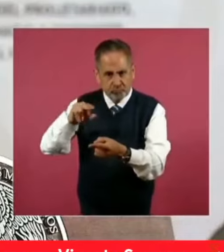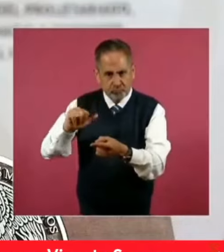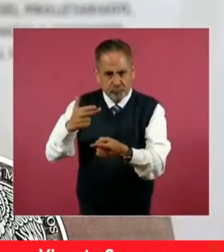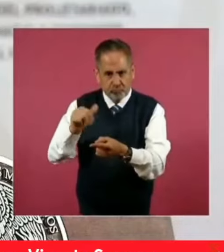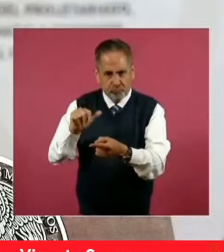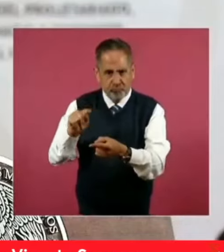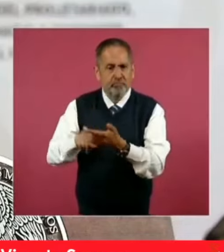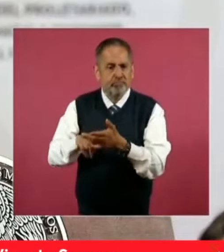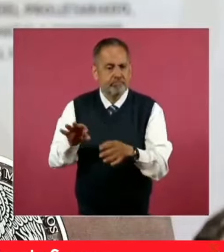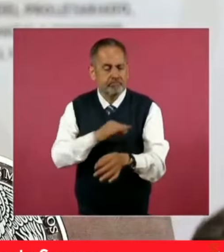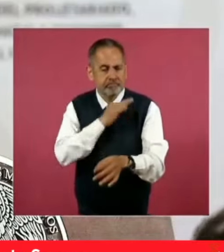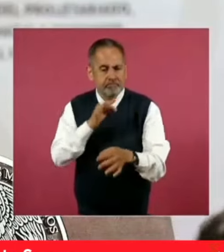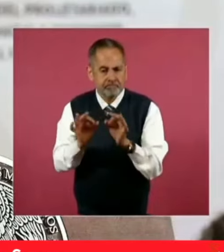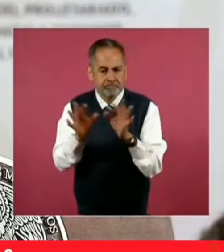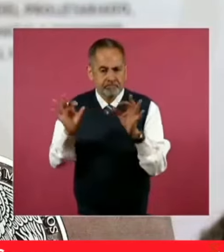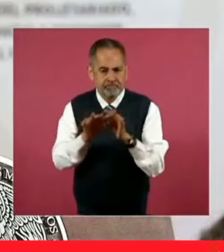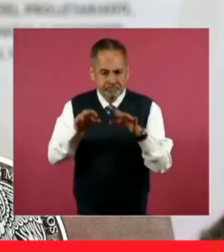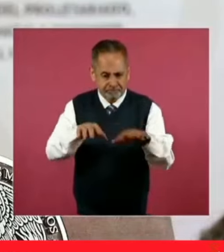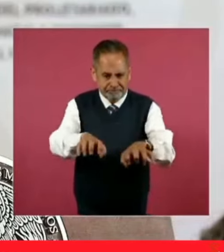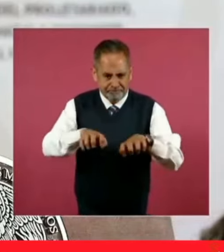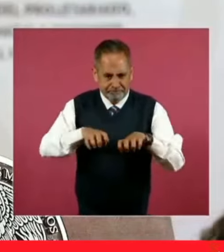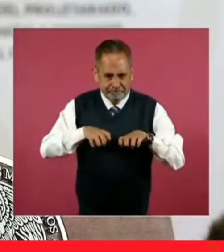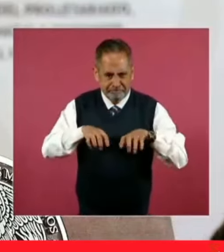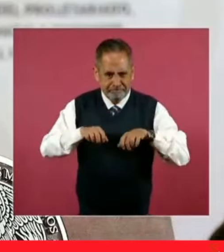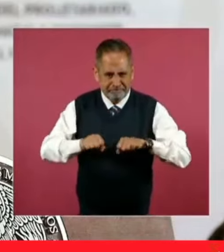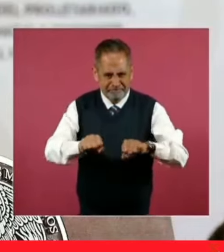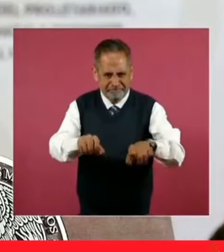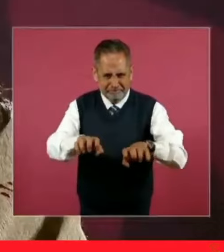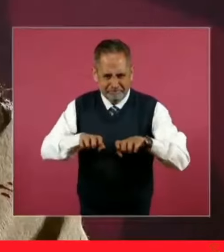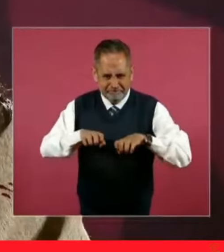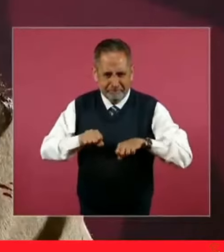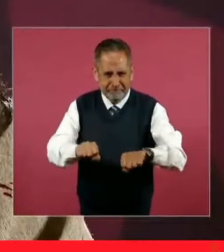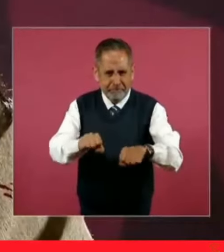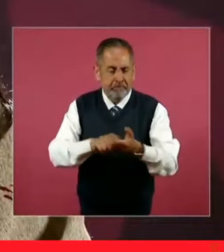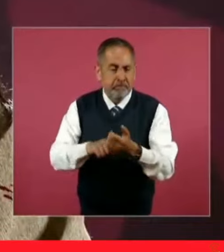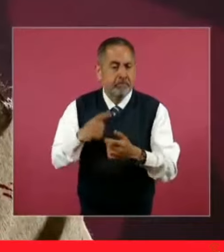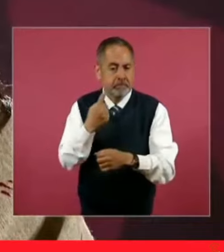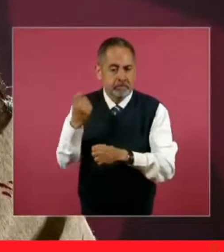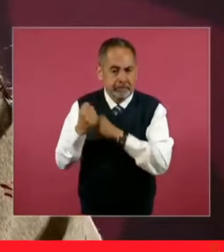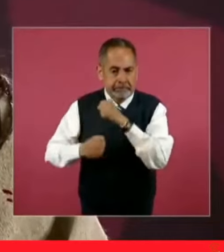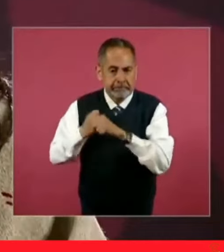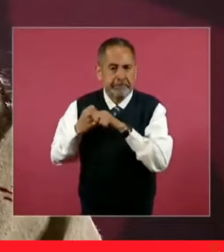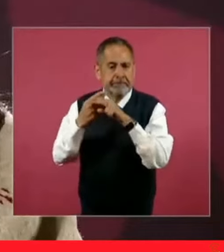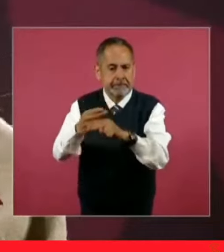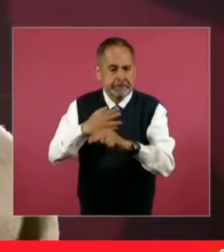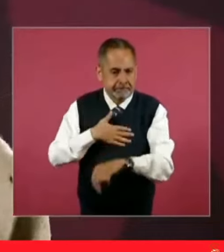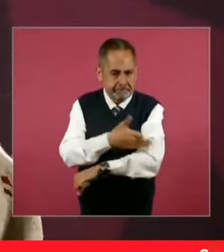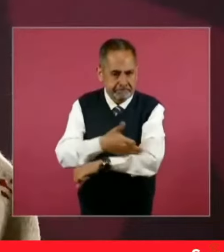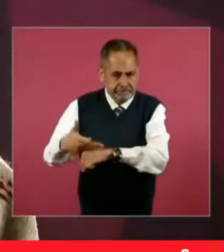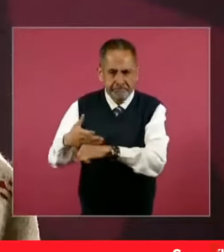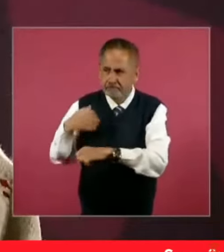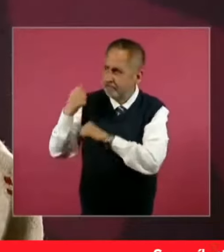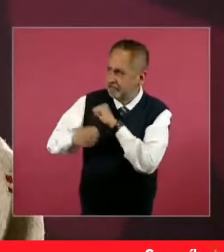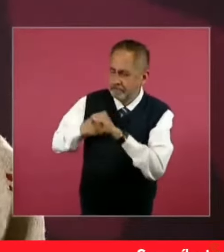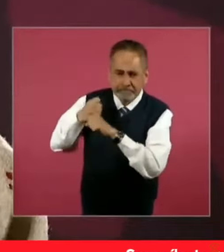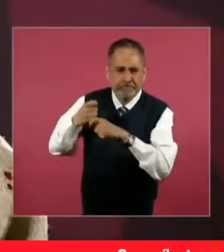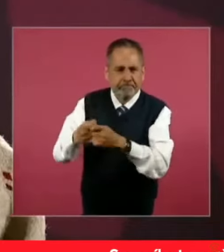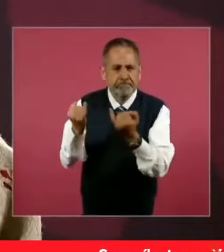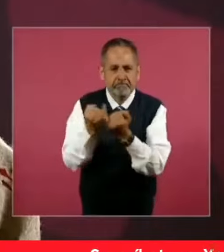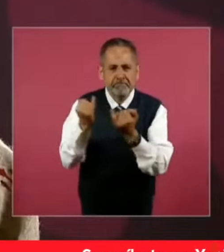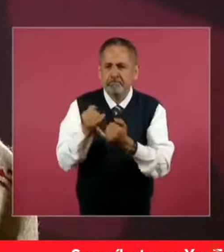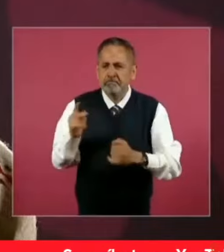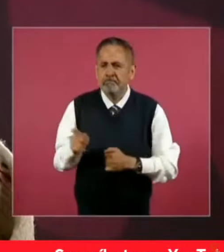que tejemos zarapes en telar de pedales. Mi familia lleva tejiendo más de 100 años, al igual que muchas familias de los pueblos de